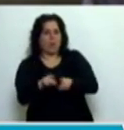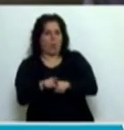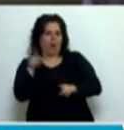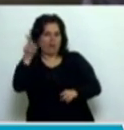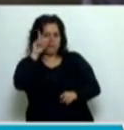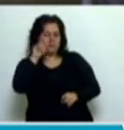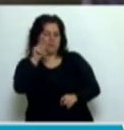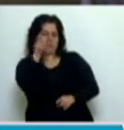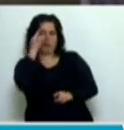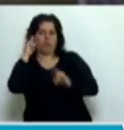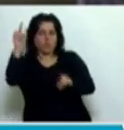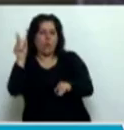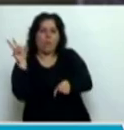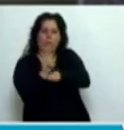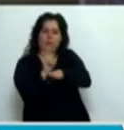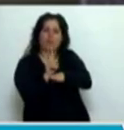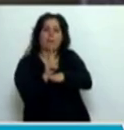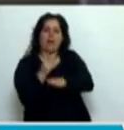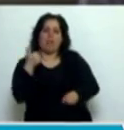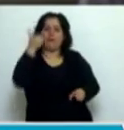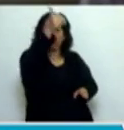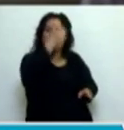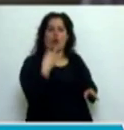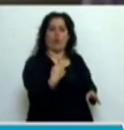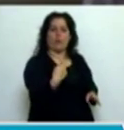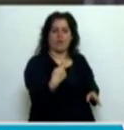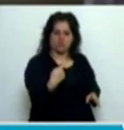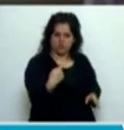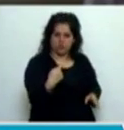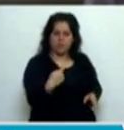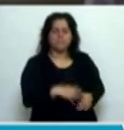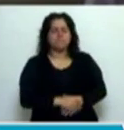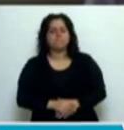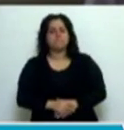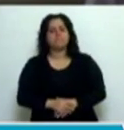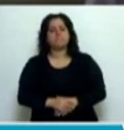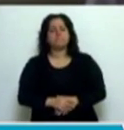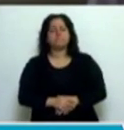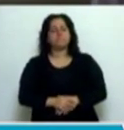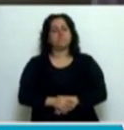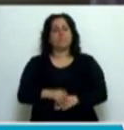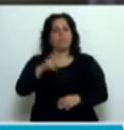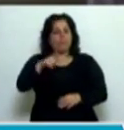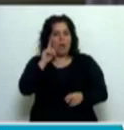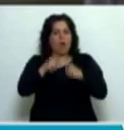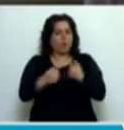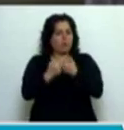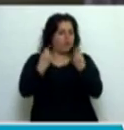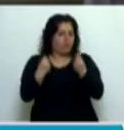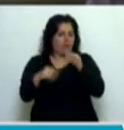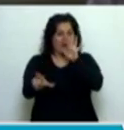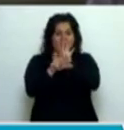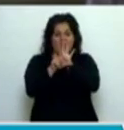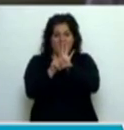de proteger a futuro las jubilaciones. Esta concepción deja de ser, por esta